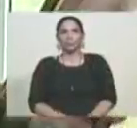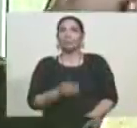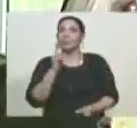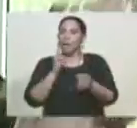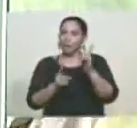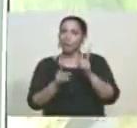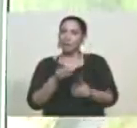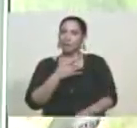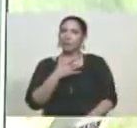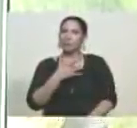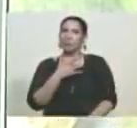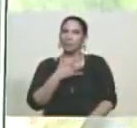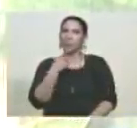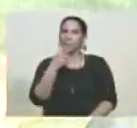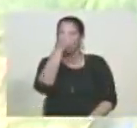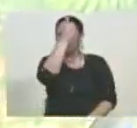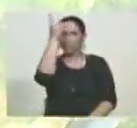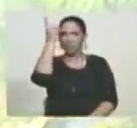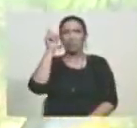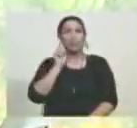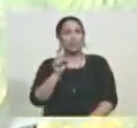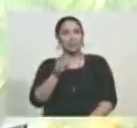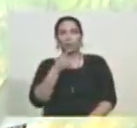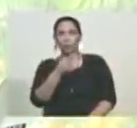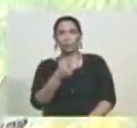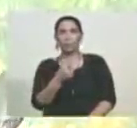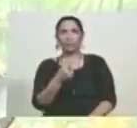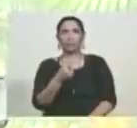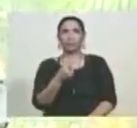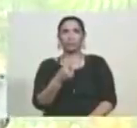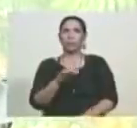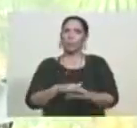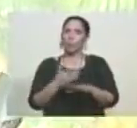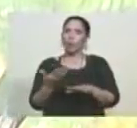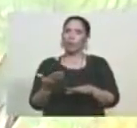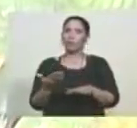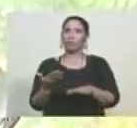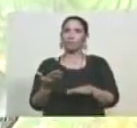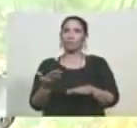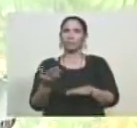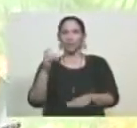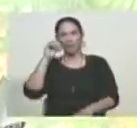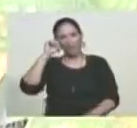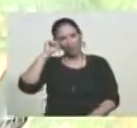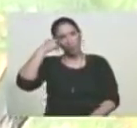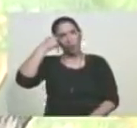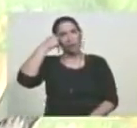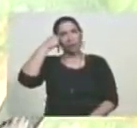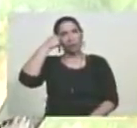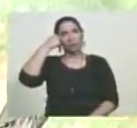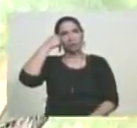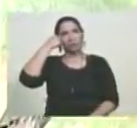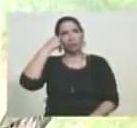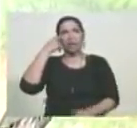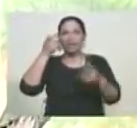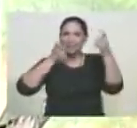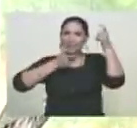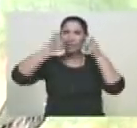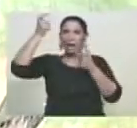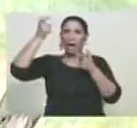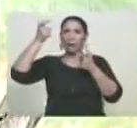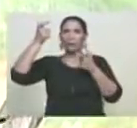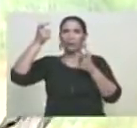da sentimiento, se lo decía Diosdado, pero es necesario decirlo, porque uno recuerda cuando el comandante Chávez nos